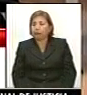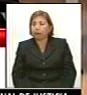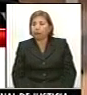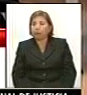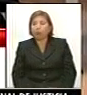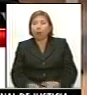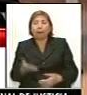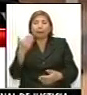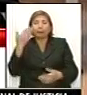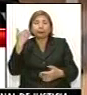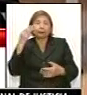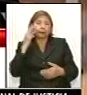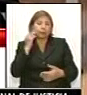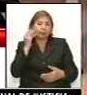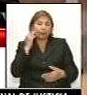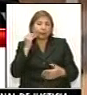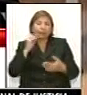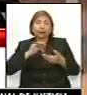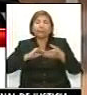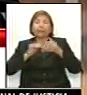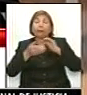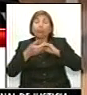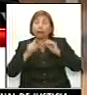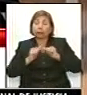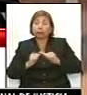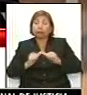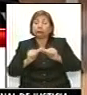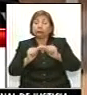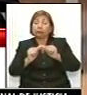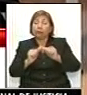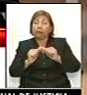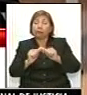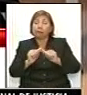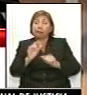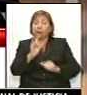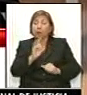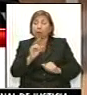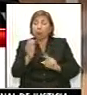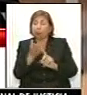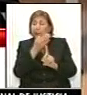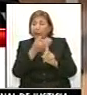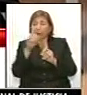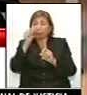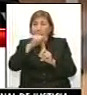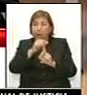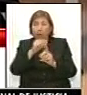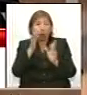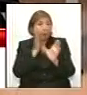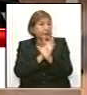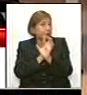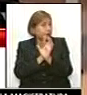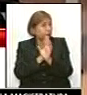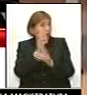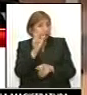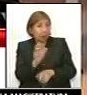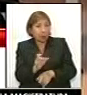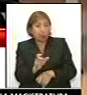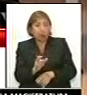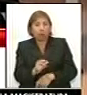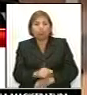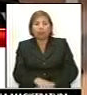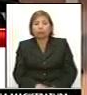En esa experiencia comunitaria, ¿continuó el abuso físico y psicológico que usted señalaba en las etapas previas? Ahí